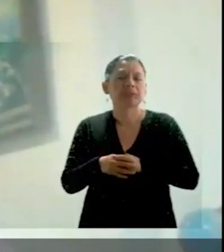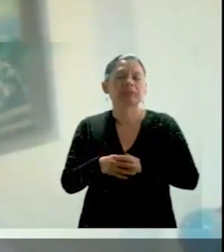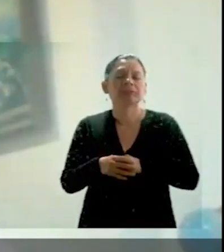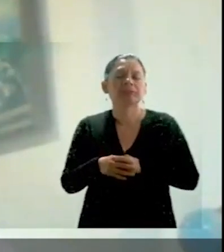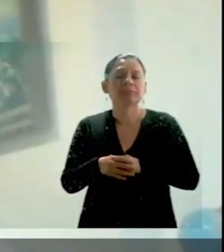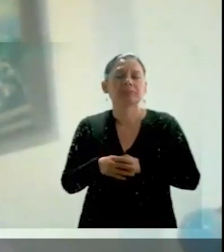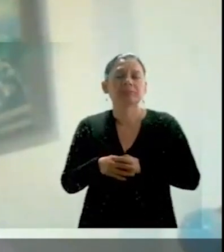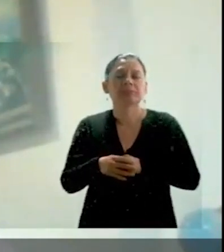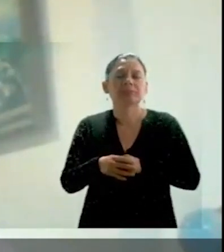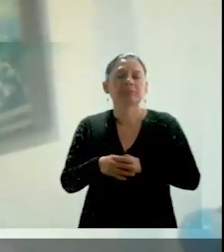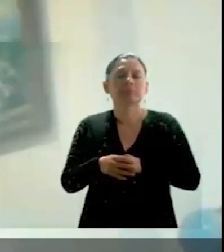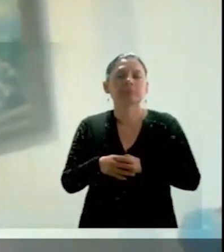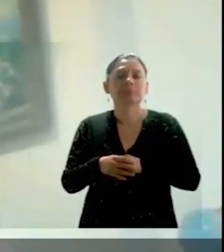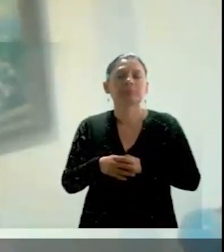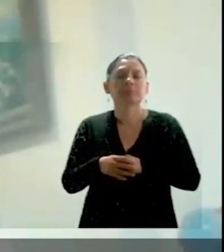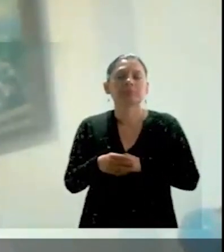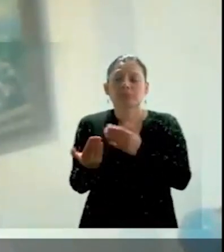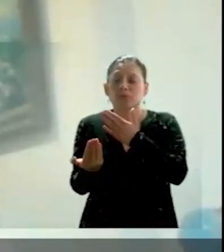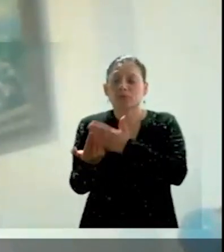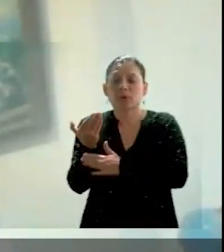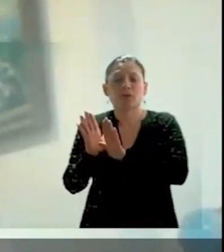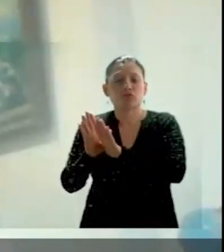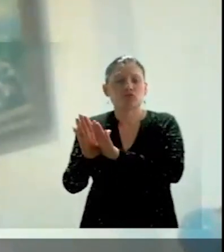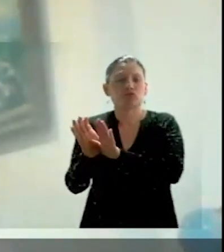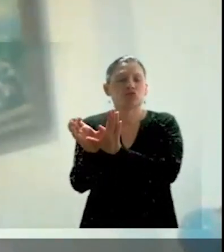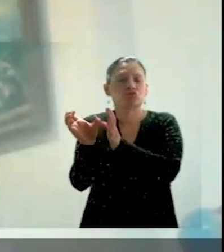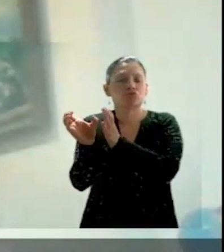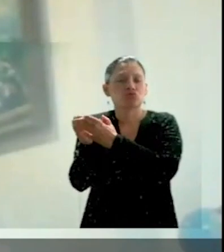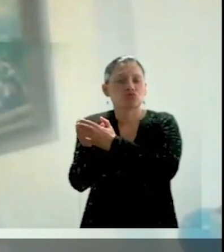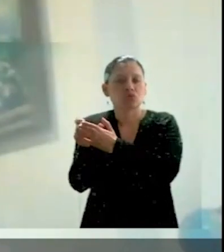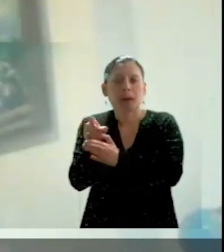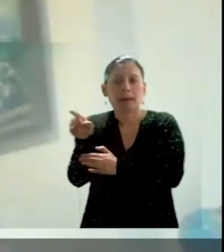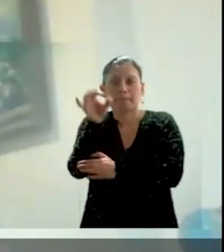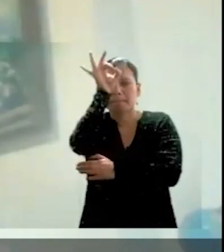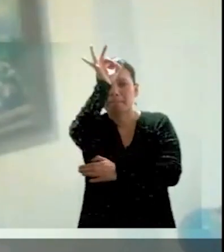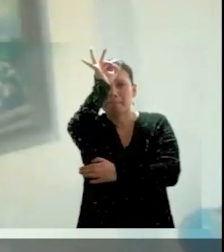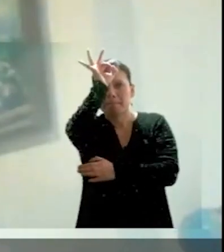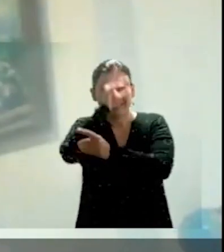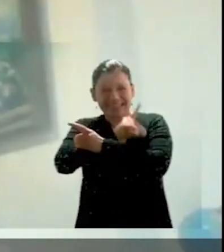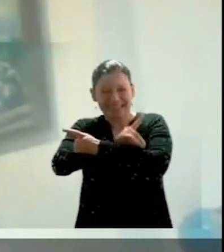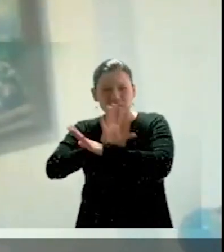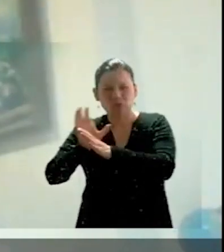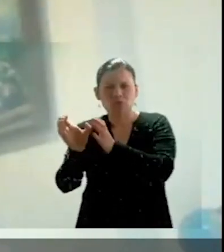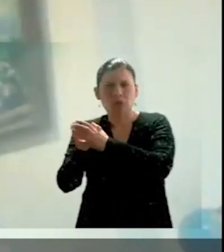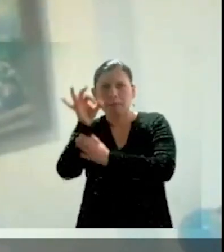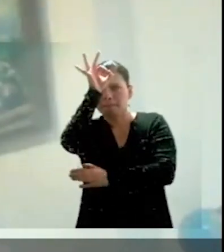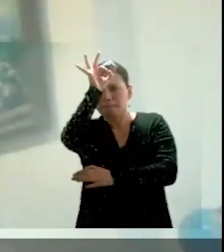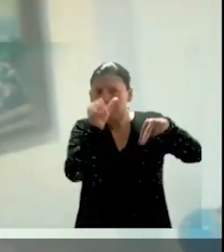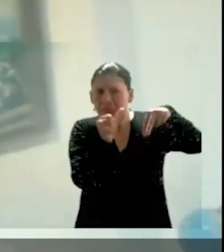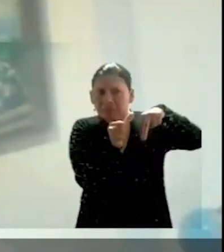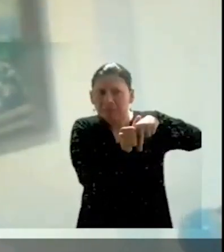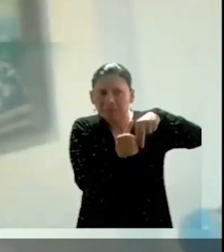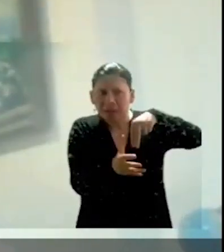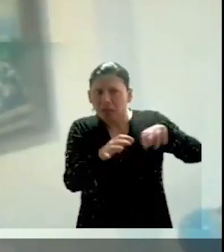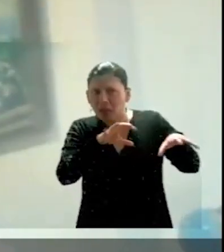a que esta nueva corporación no conozca de las quejas, de las tutelas, si se pueden